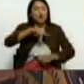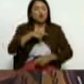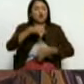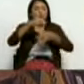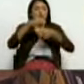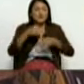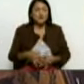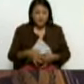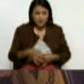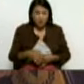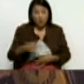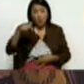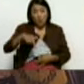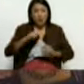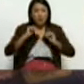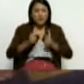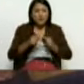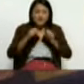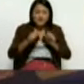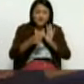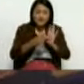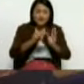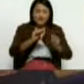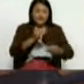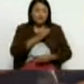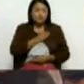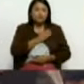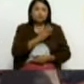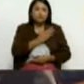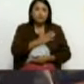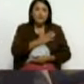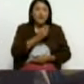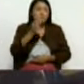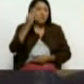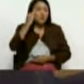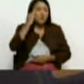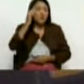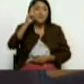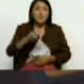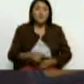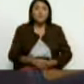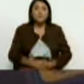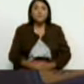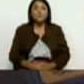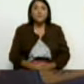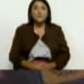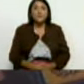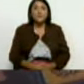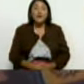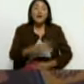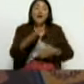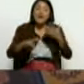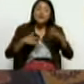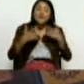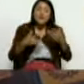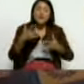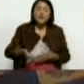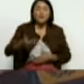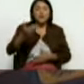guardará a partir del día de hoy esta presentación memorable eh como parte de los eventos más importantes que haya